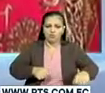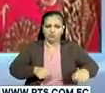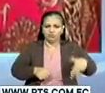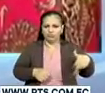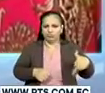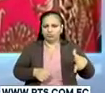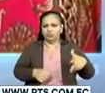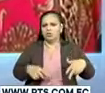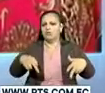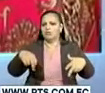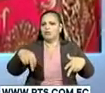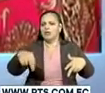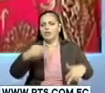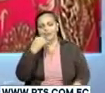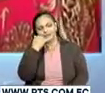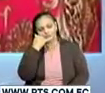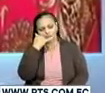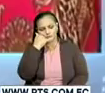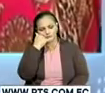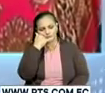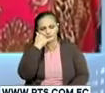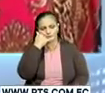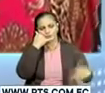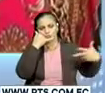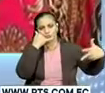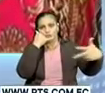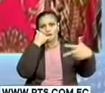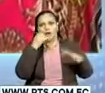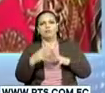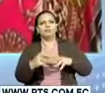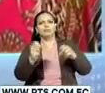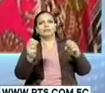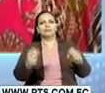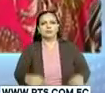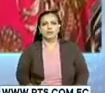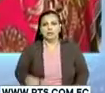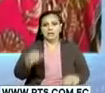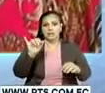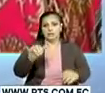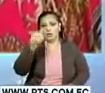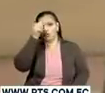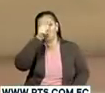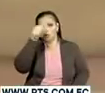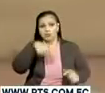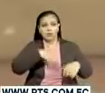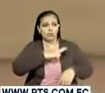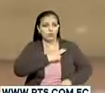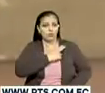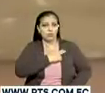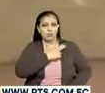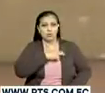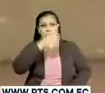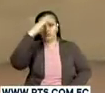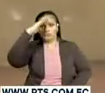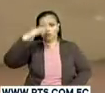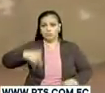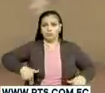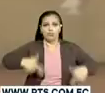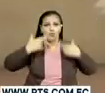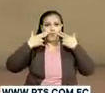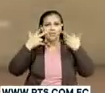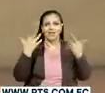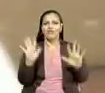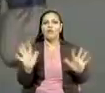calle Quinta, al fondo está la universidad, y ya sábado y domingo no hay guardia, entonces eso queda desolado. Locales comerciales no han